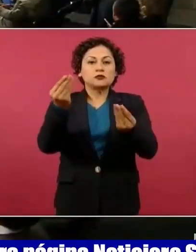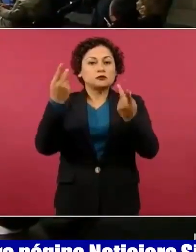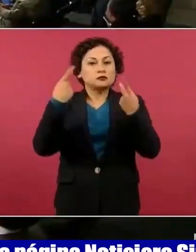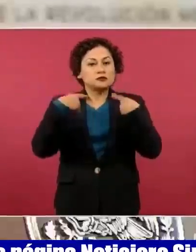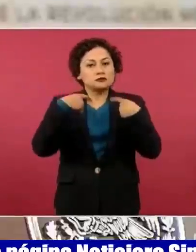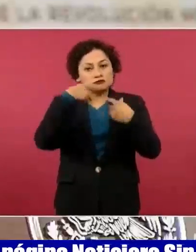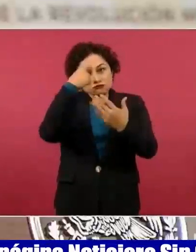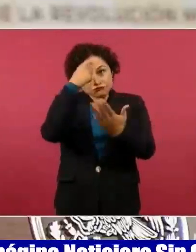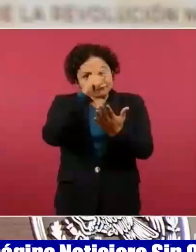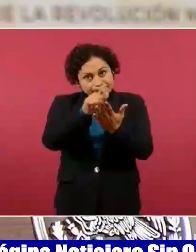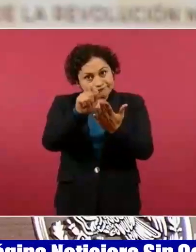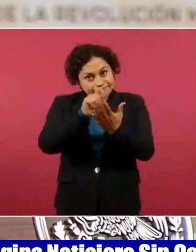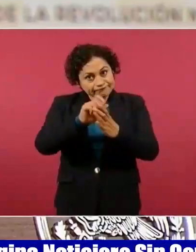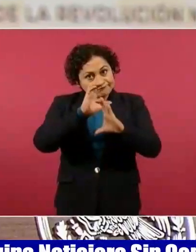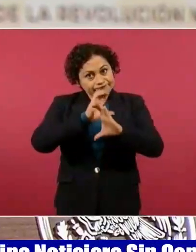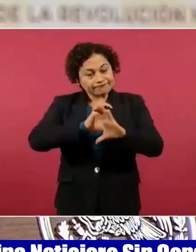vulgar